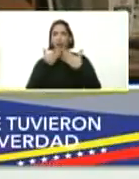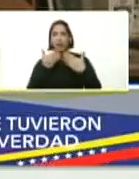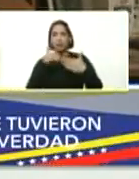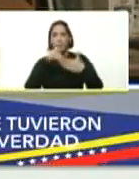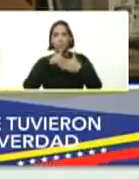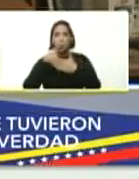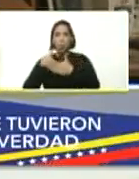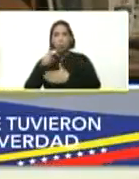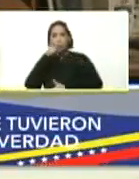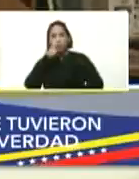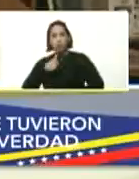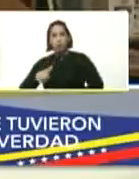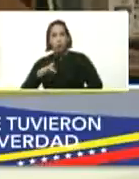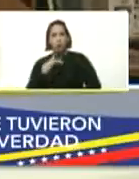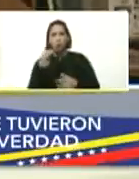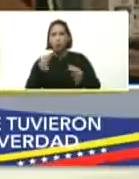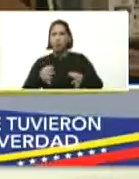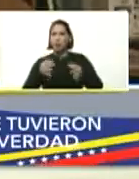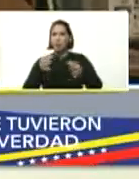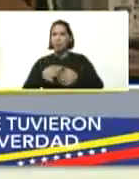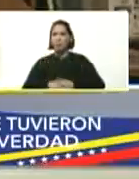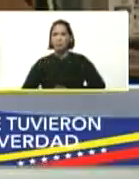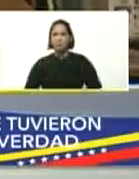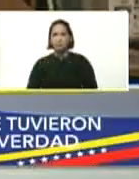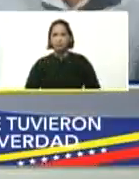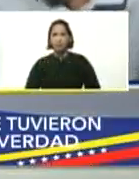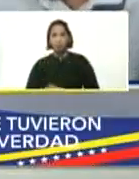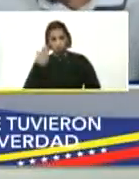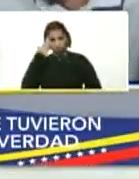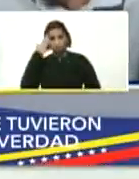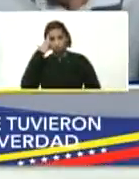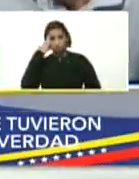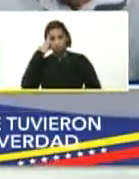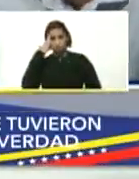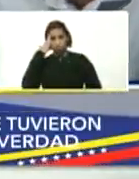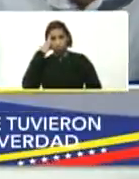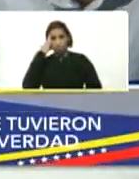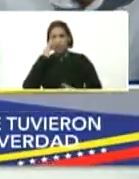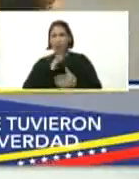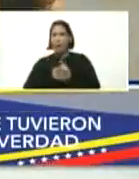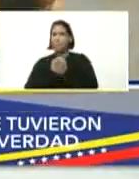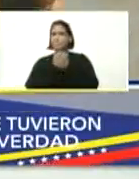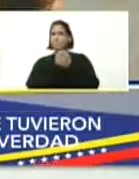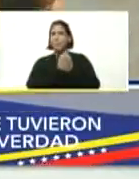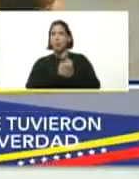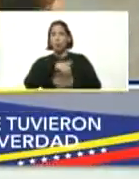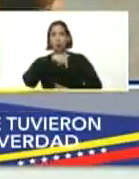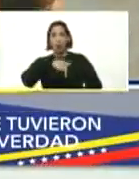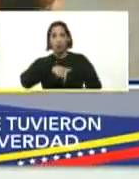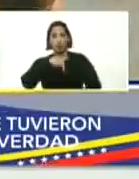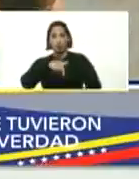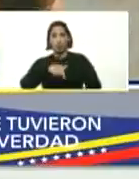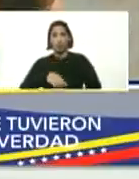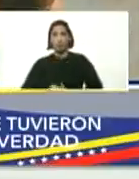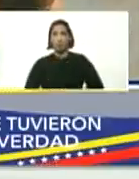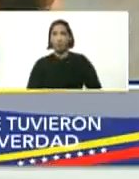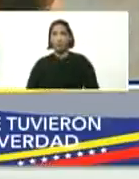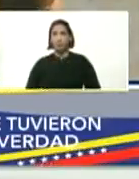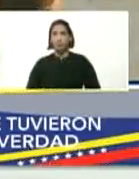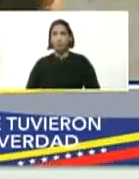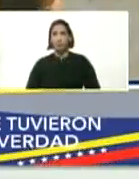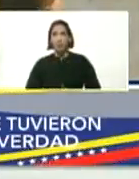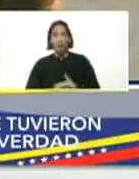pueblo. Como siempre, para que lo sepan. Los amigos de aquí y los